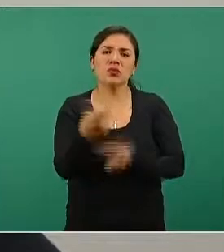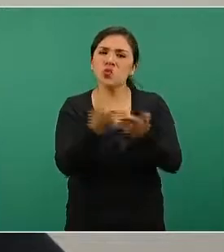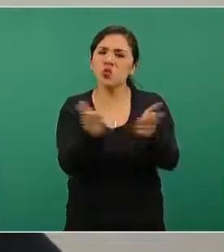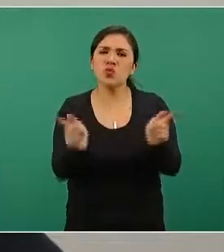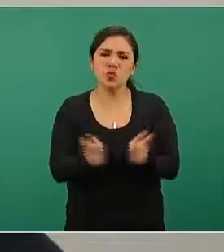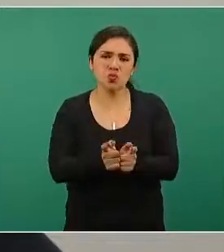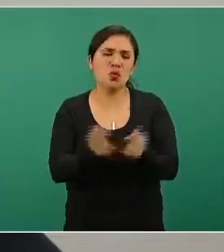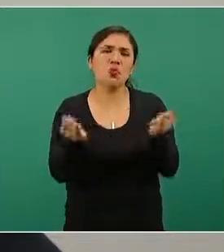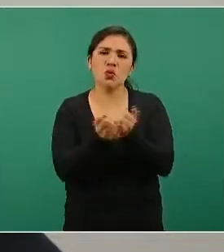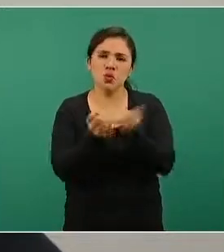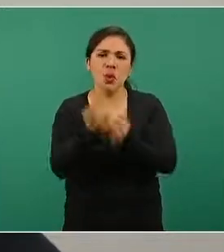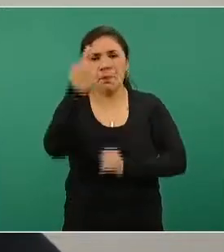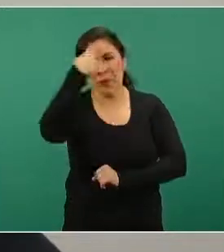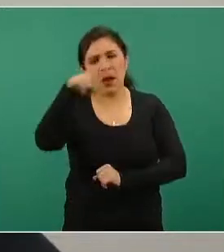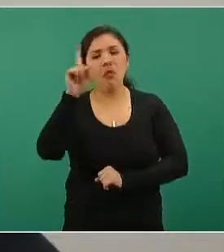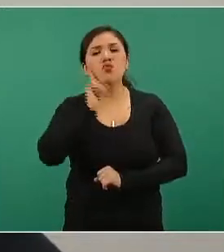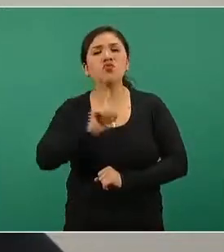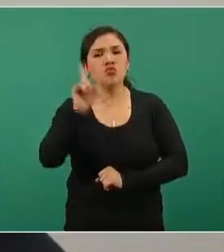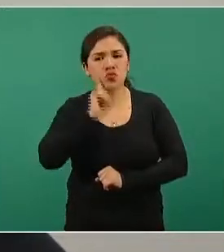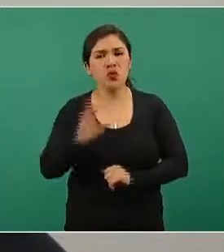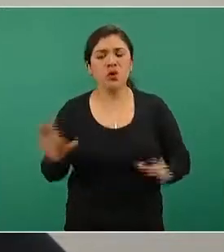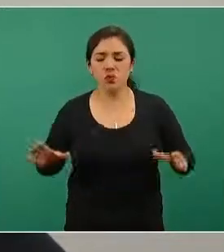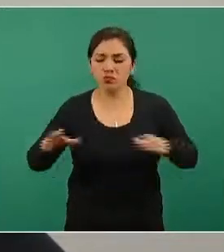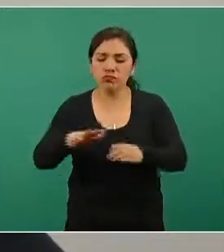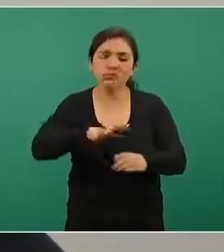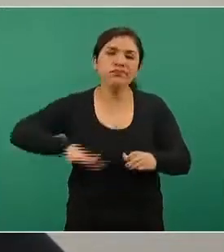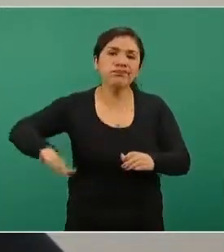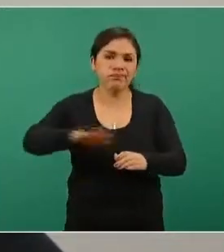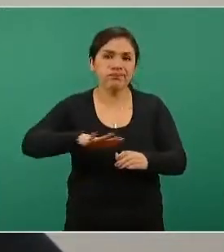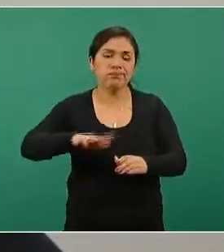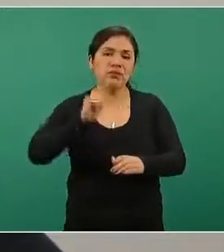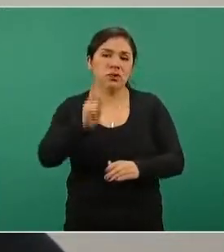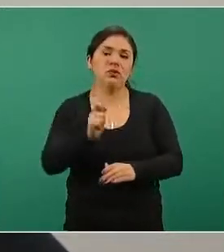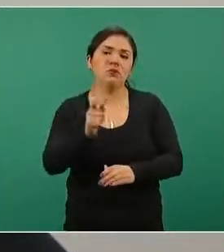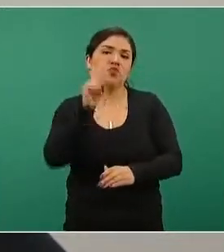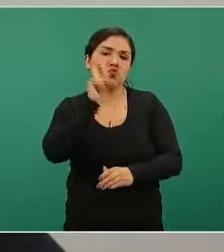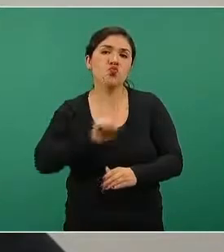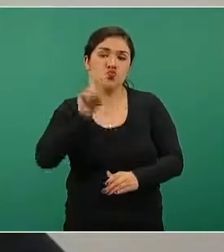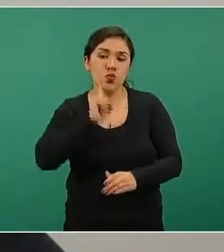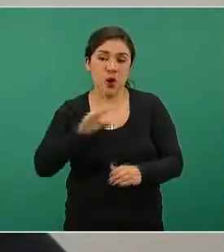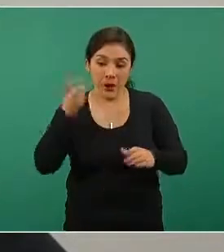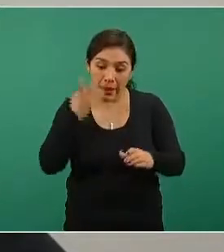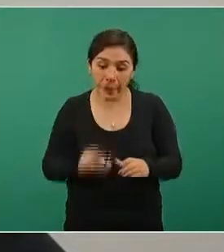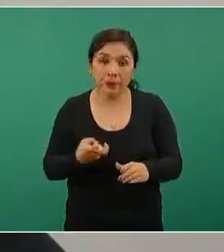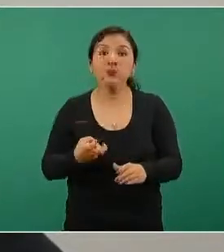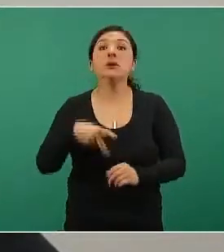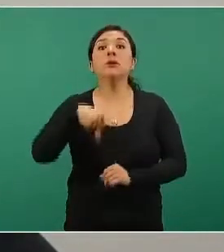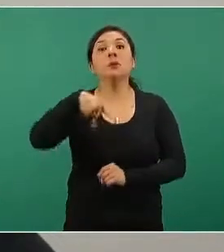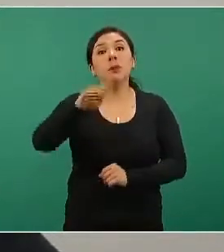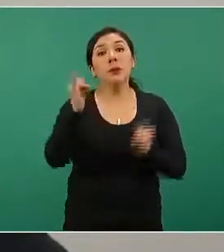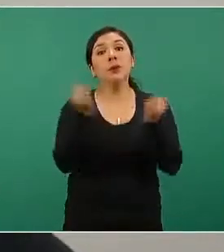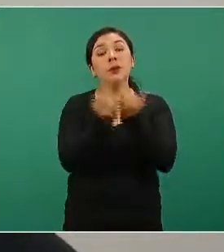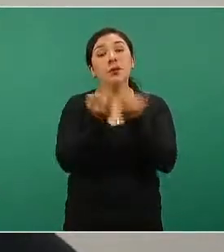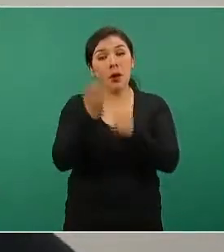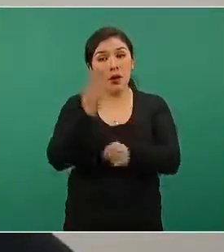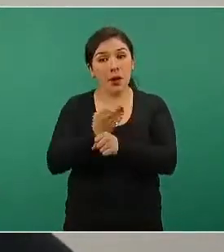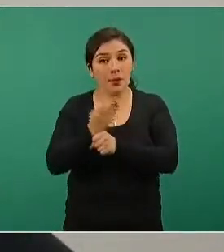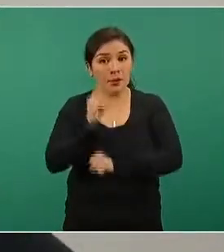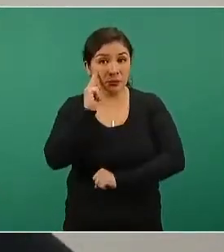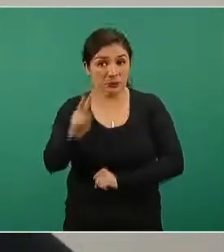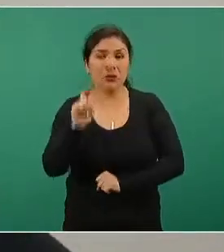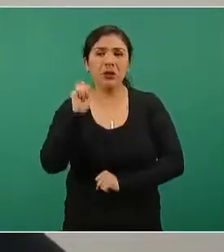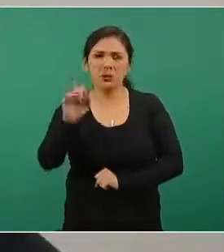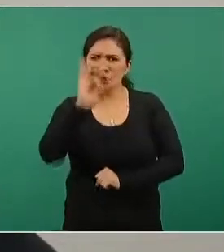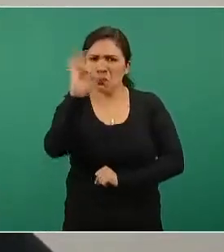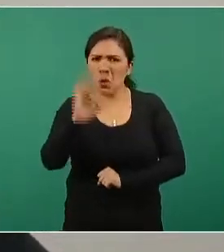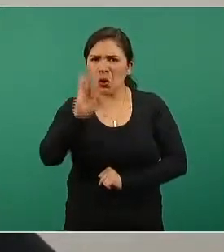grupo poblacional, si las definimos o las agrupamos por sexo, ¿no? Sin embargo, sí ha sido un porcentaje menor